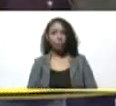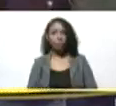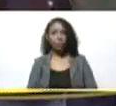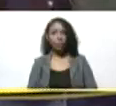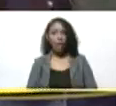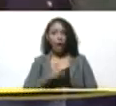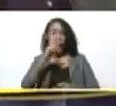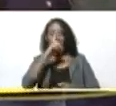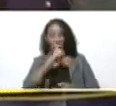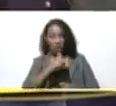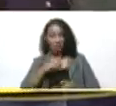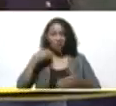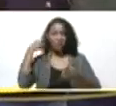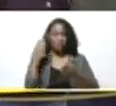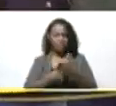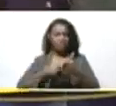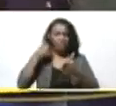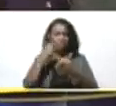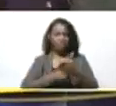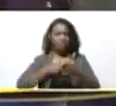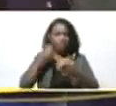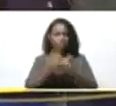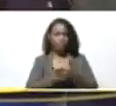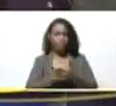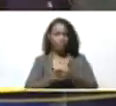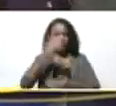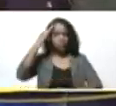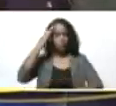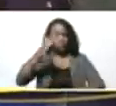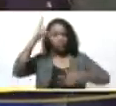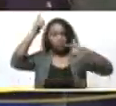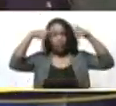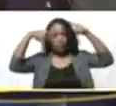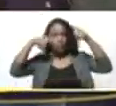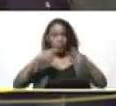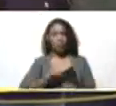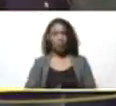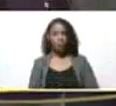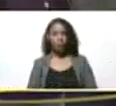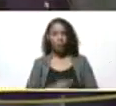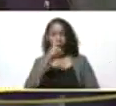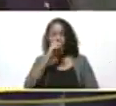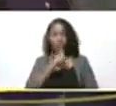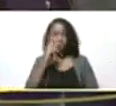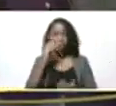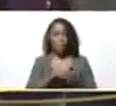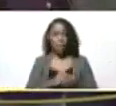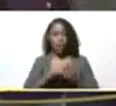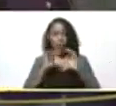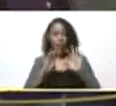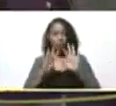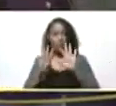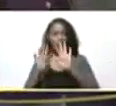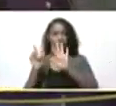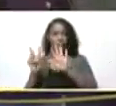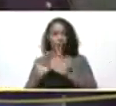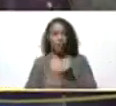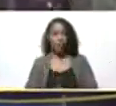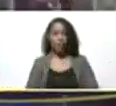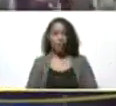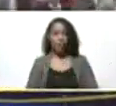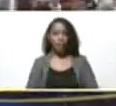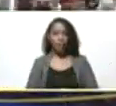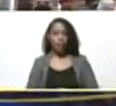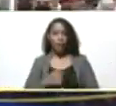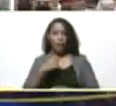Años de lucha. Y el comandante Chávez, en el año 97, se dio un